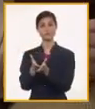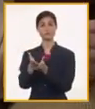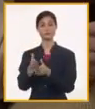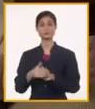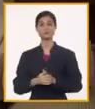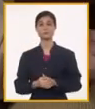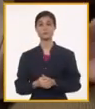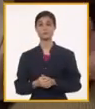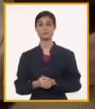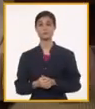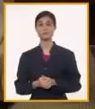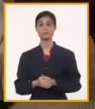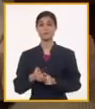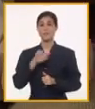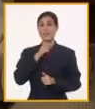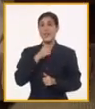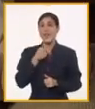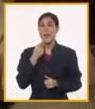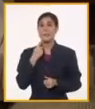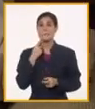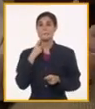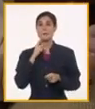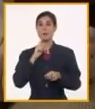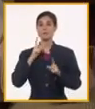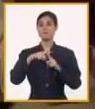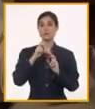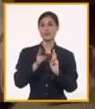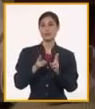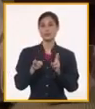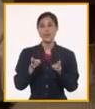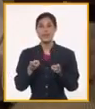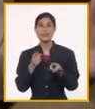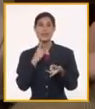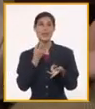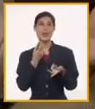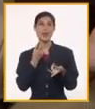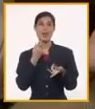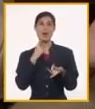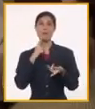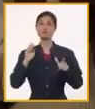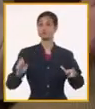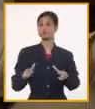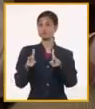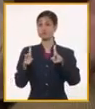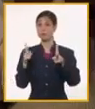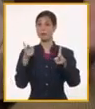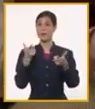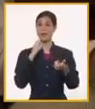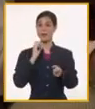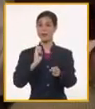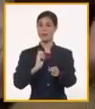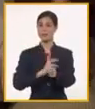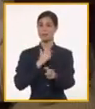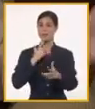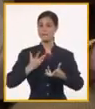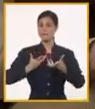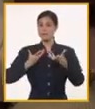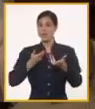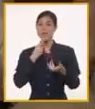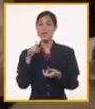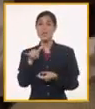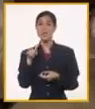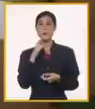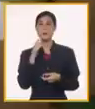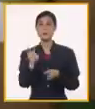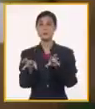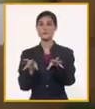siempre ha contribuido cuanta tarea se plantea, la gente es entusiasta. Ahí también existen los famosos barrios, esos,